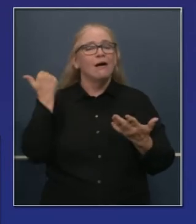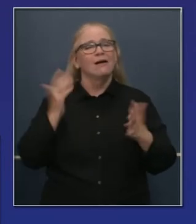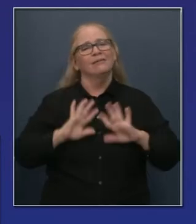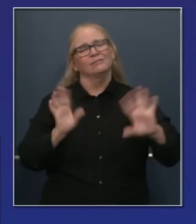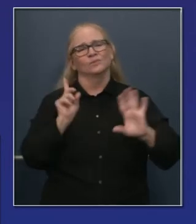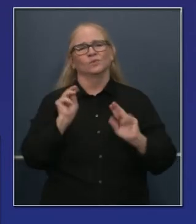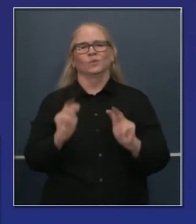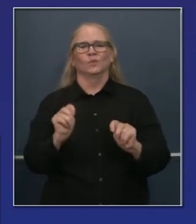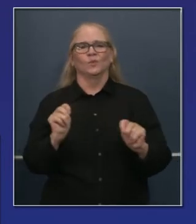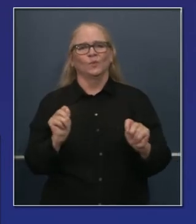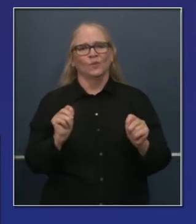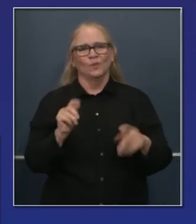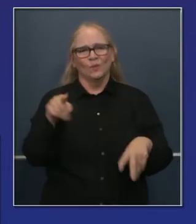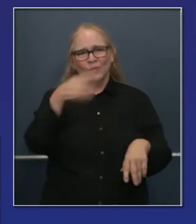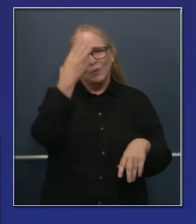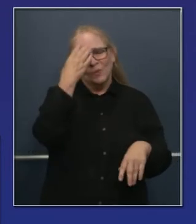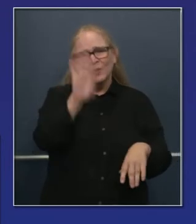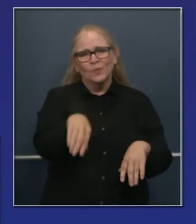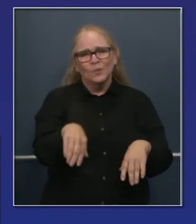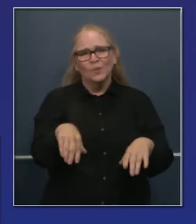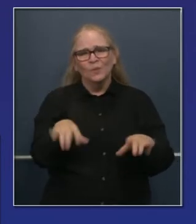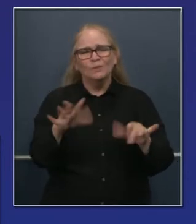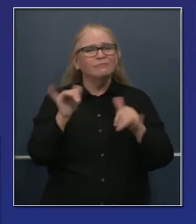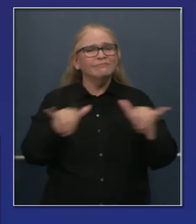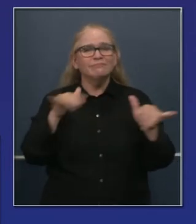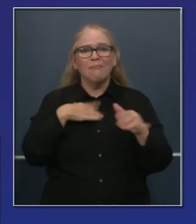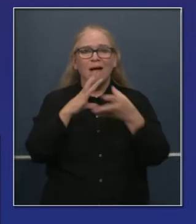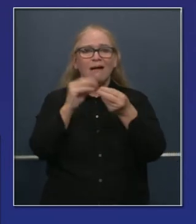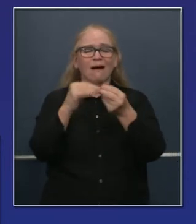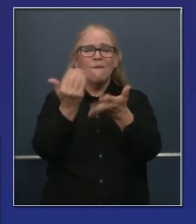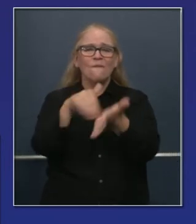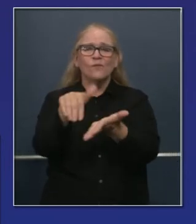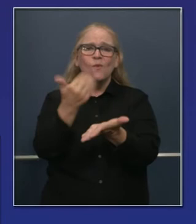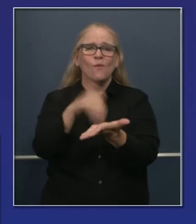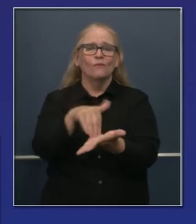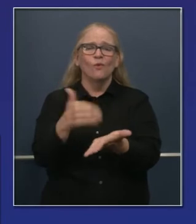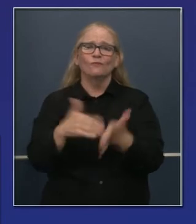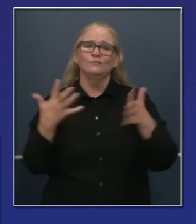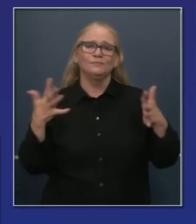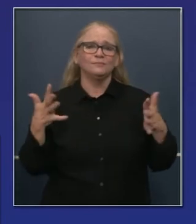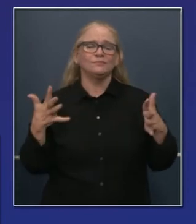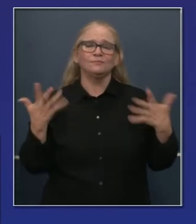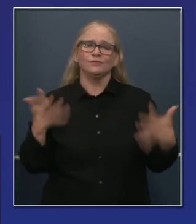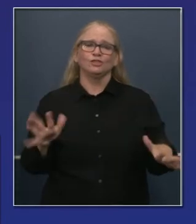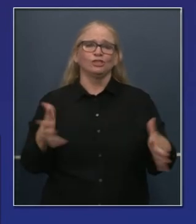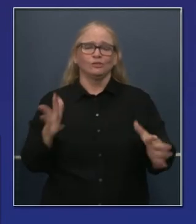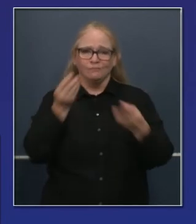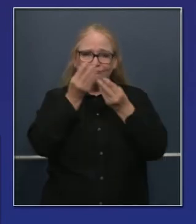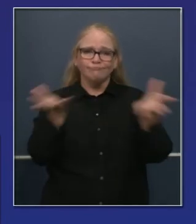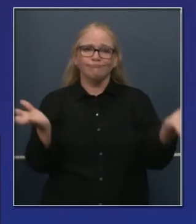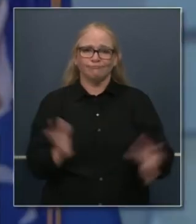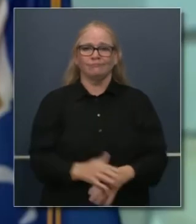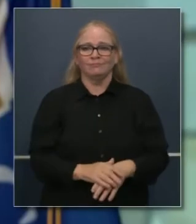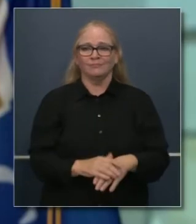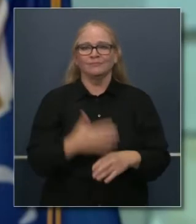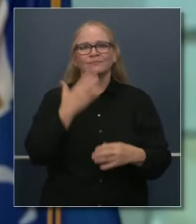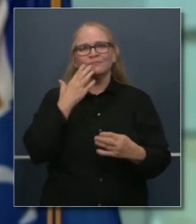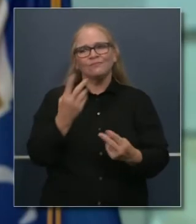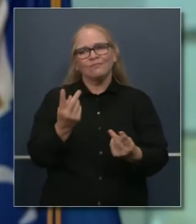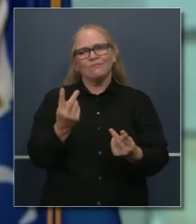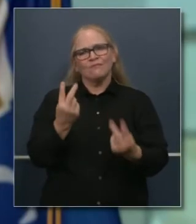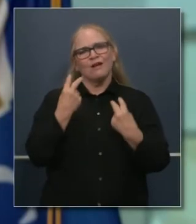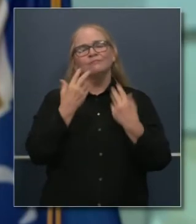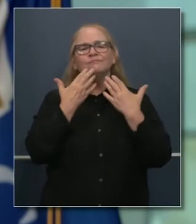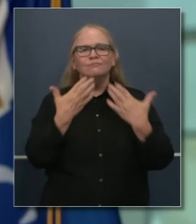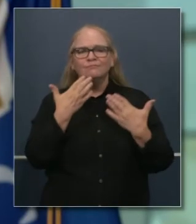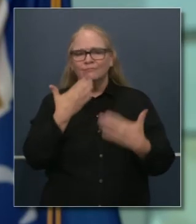aglomerarse con otras personas esta transparencia ya la conocen muchos de ustedes que han tenido la bondad de acompañarnos